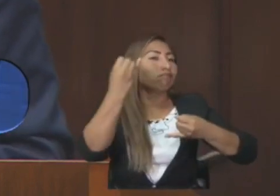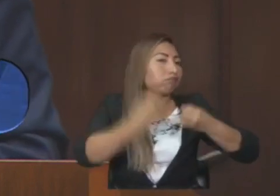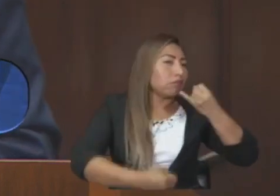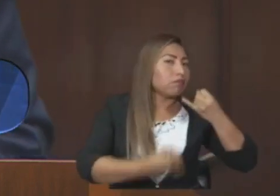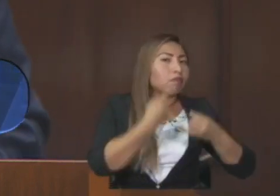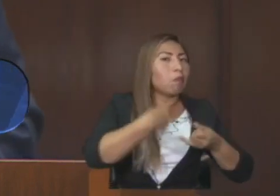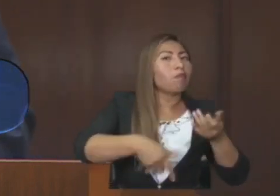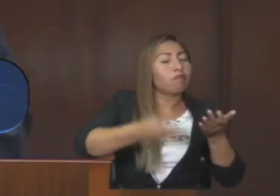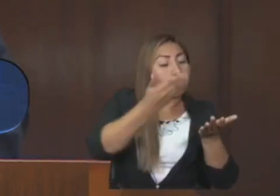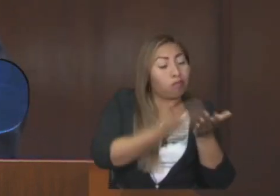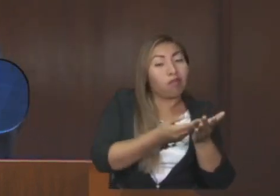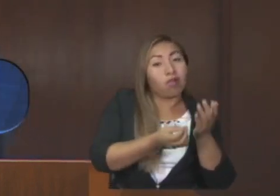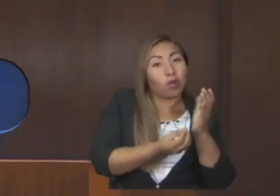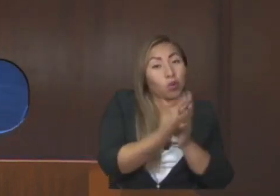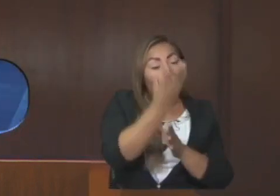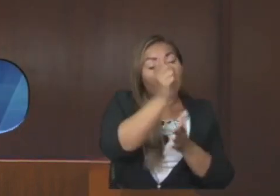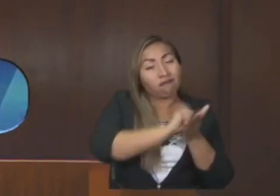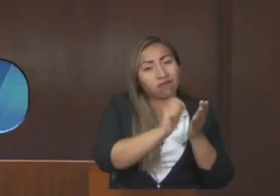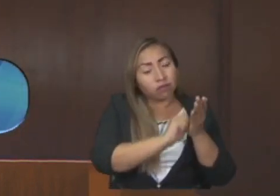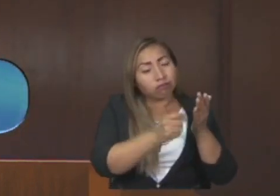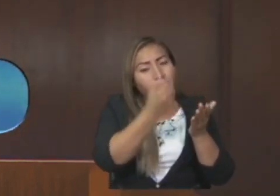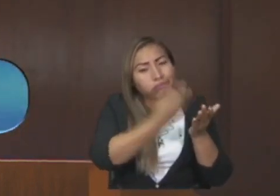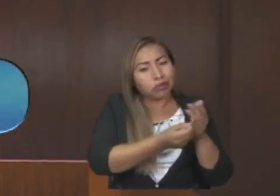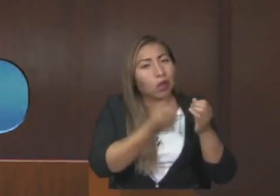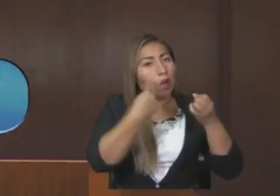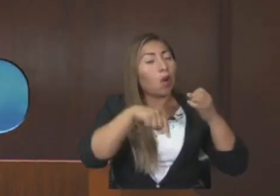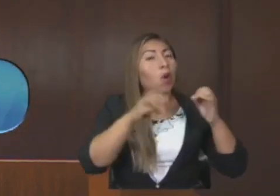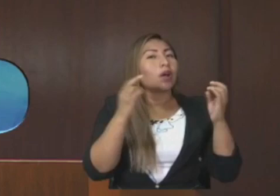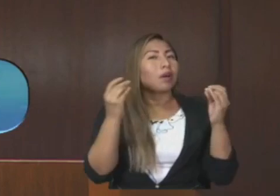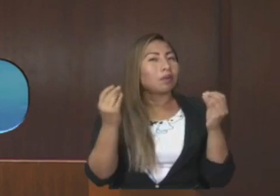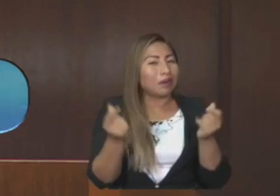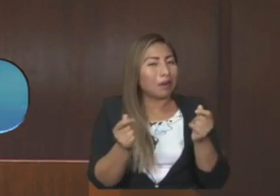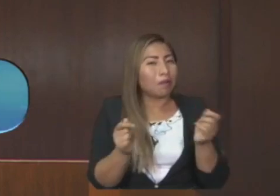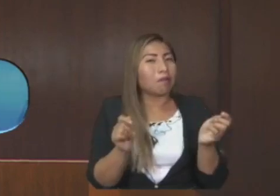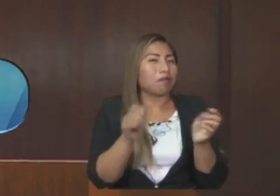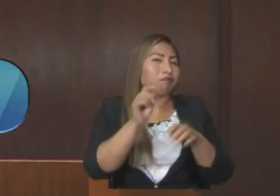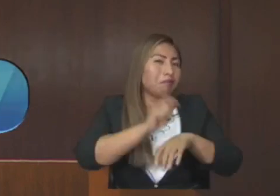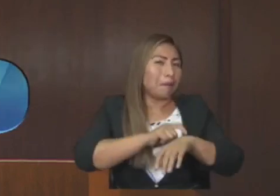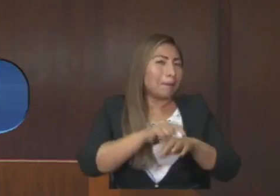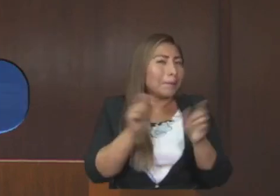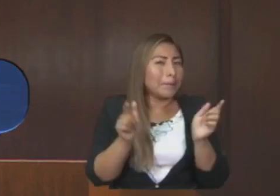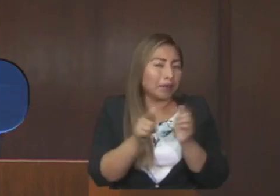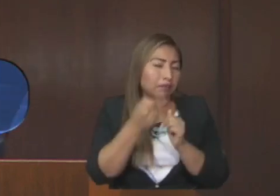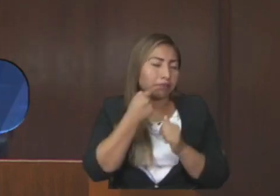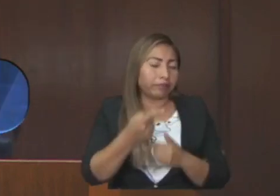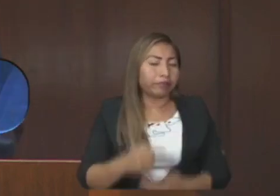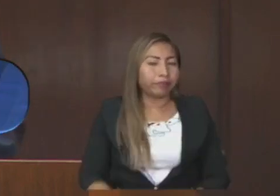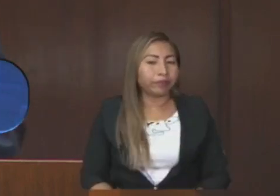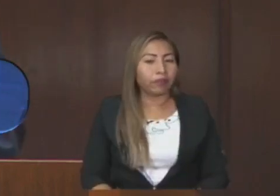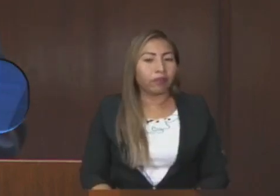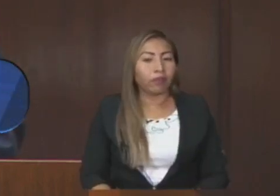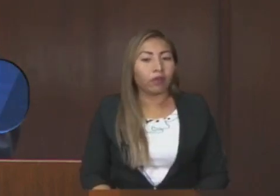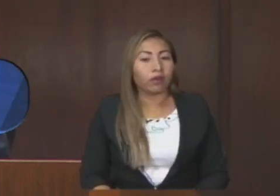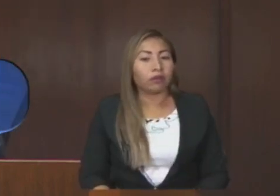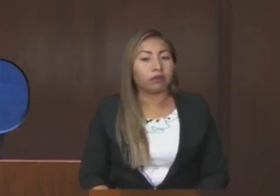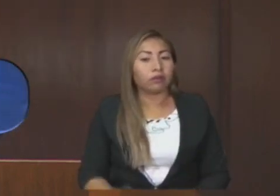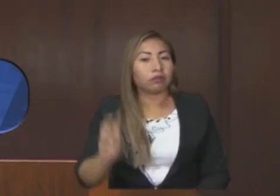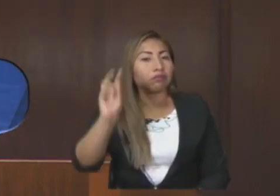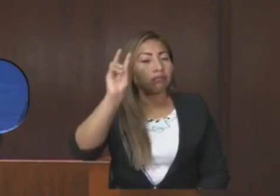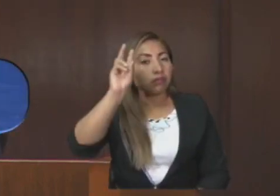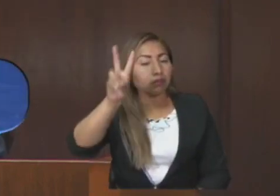del contrato en un corto periodo de tiempo. Pregunta número 2. ¿Cuál es la hoja de ruta frente a las